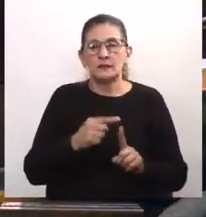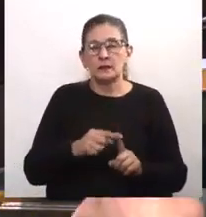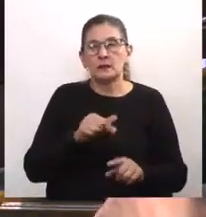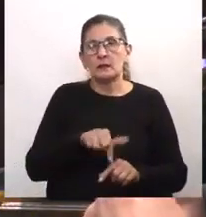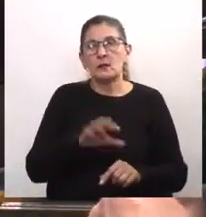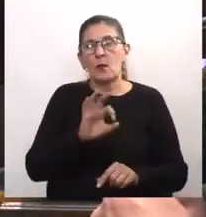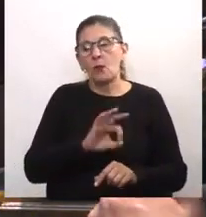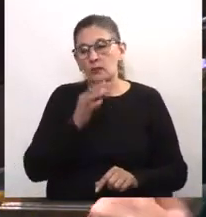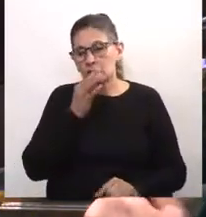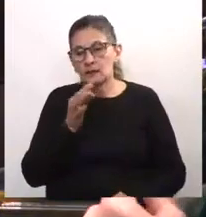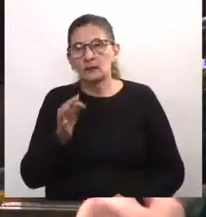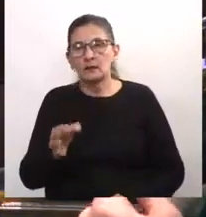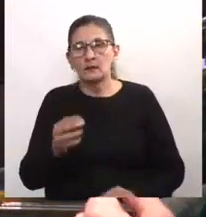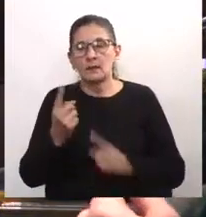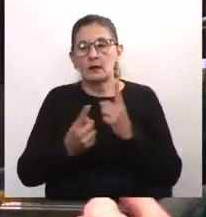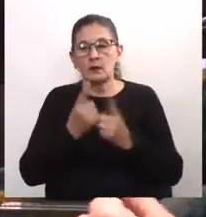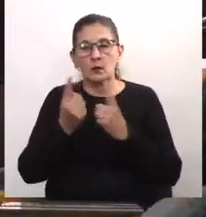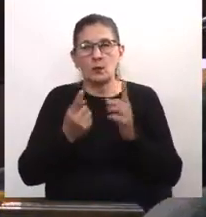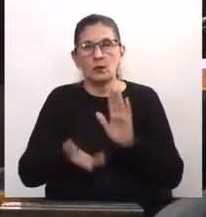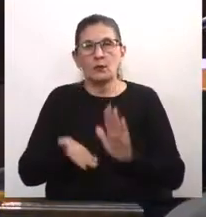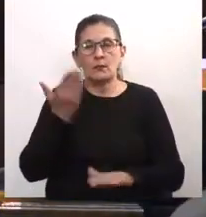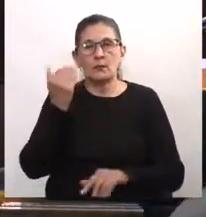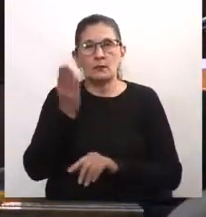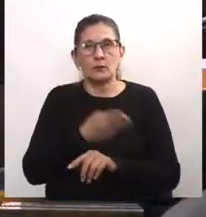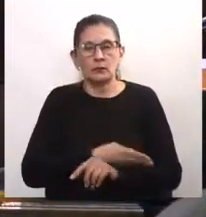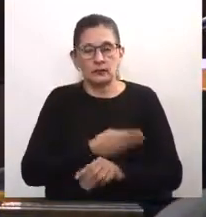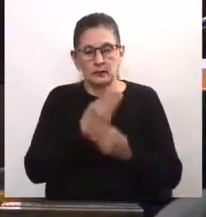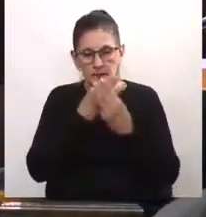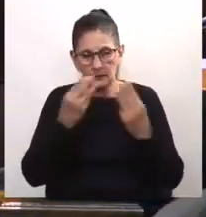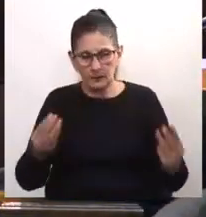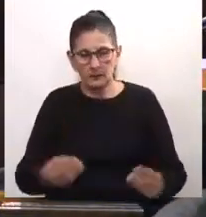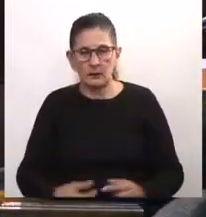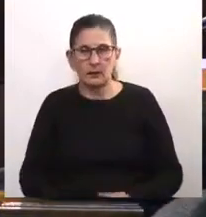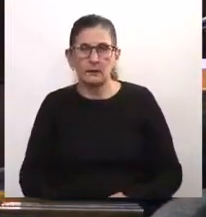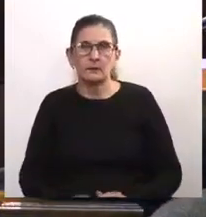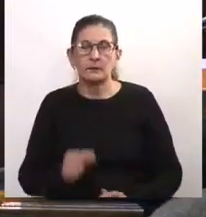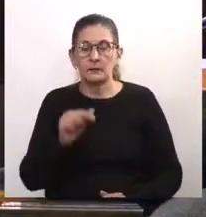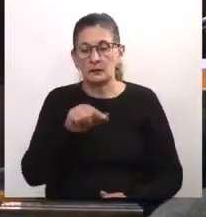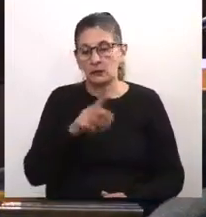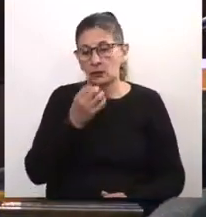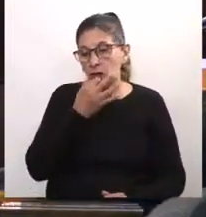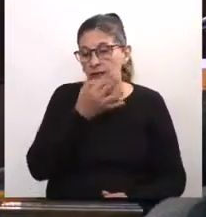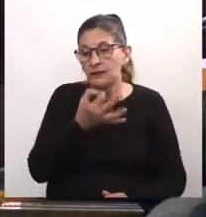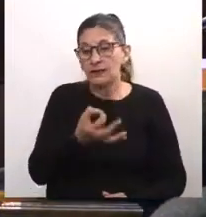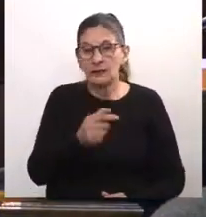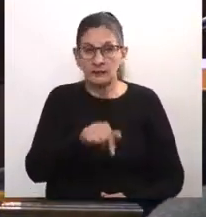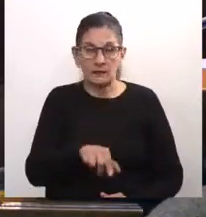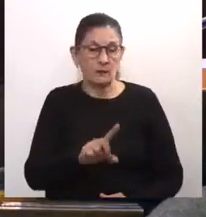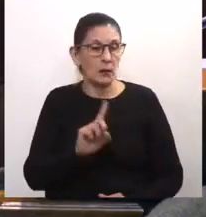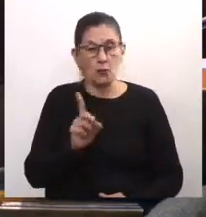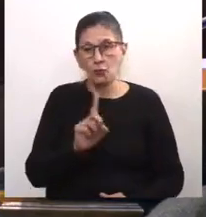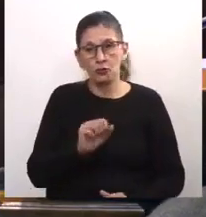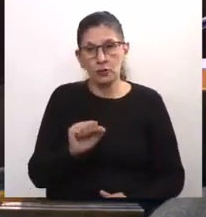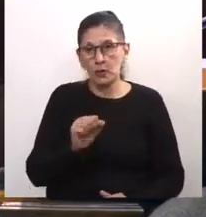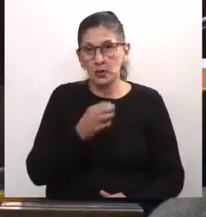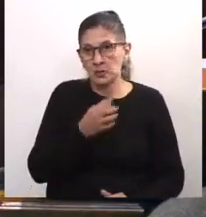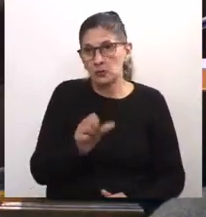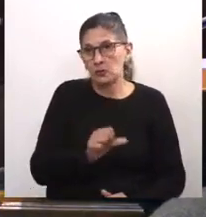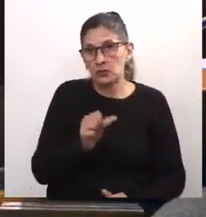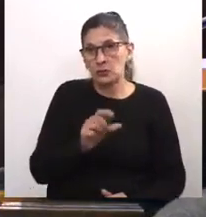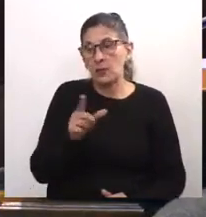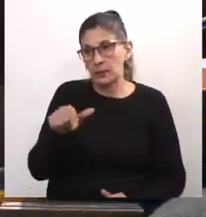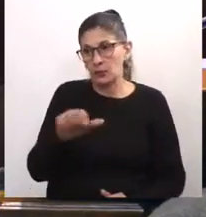se han manifestado más que con algunos porcentajes genéricos. Eso es lo que se dice que no se hizo. Bueno, pero eso se puede haber hecho en